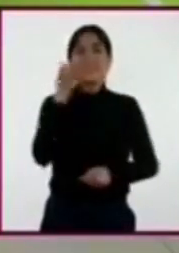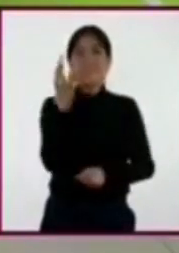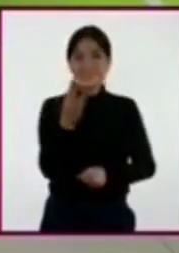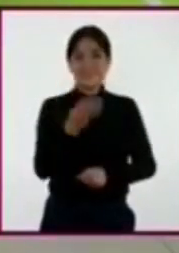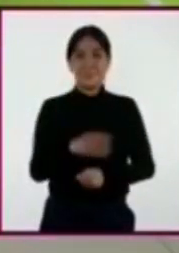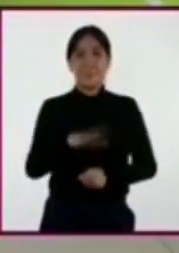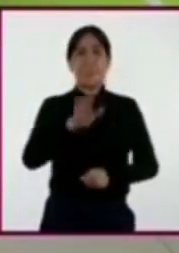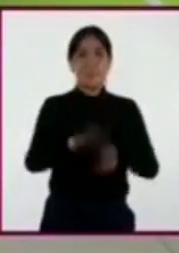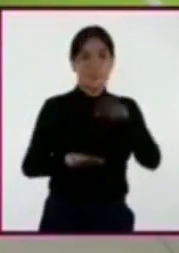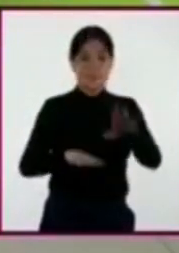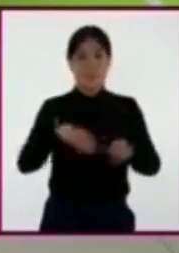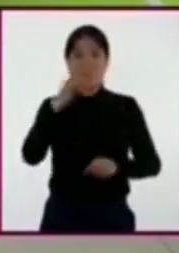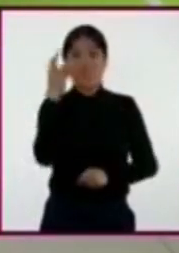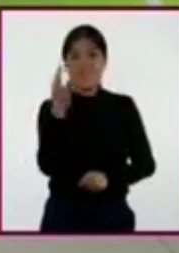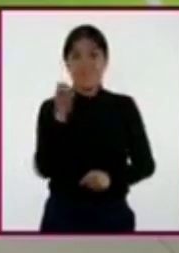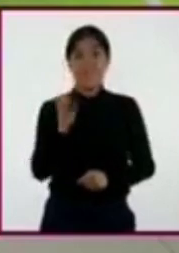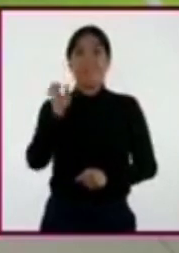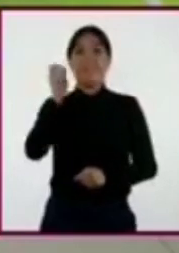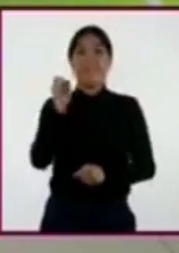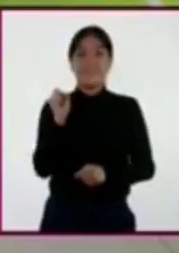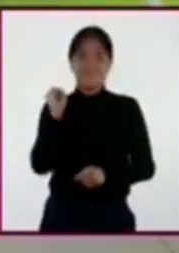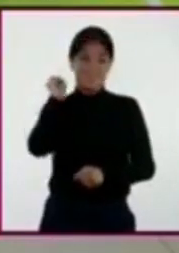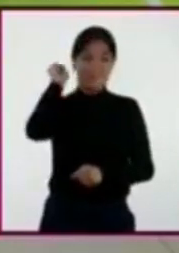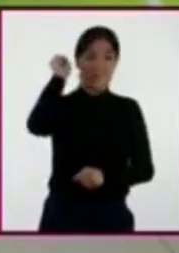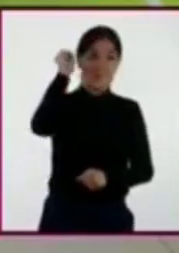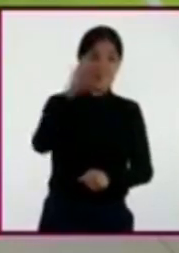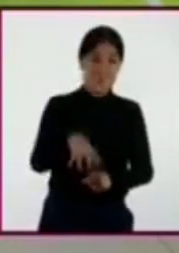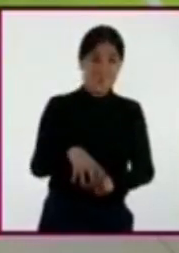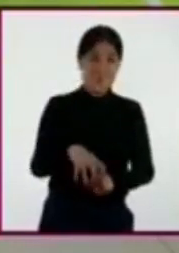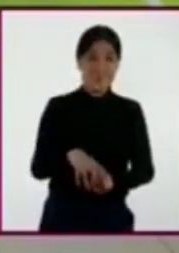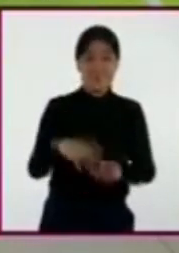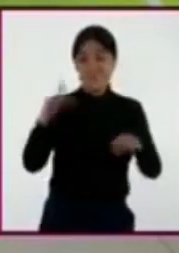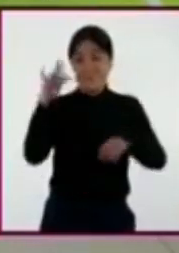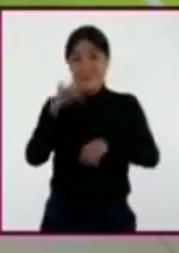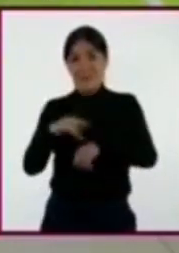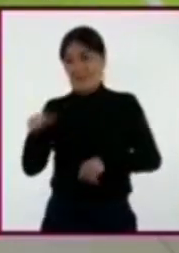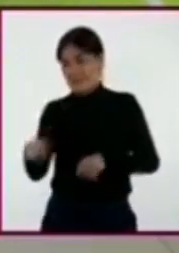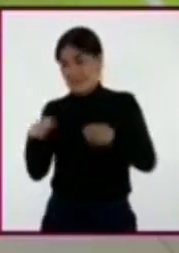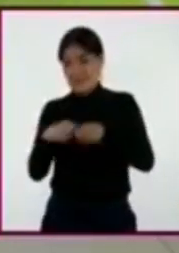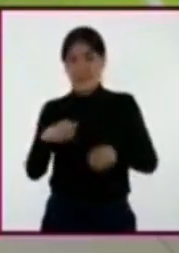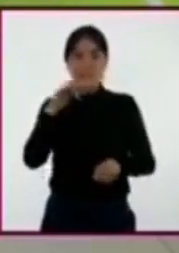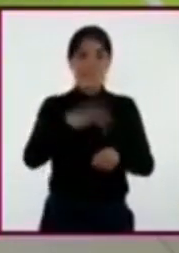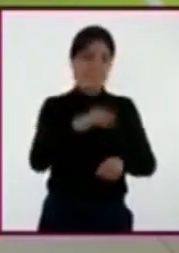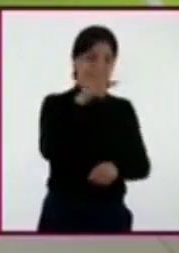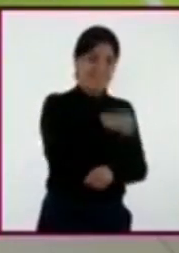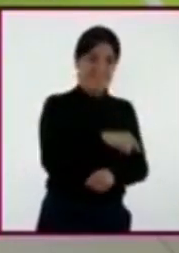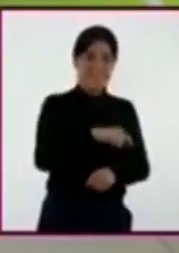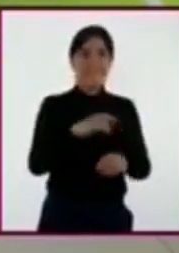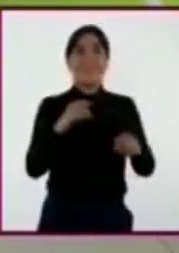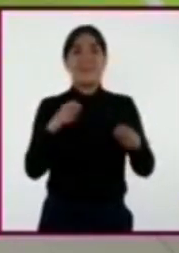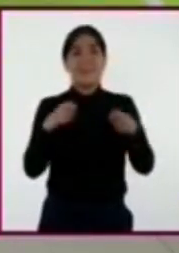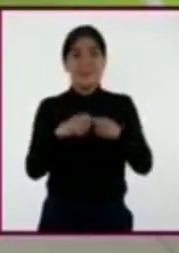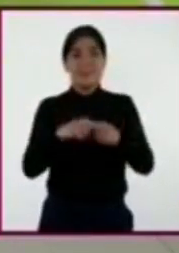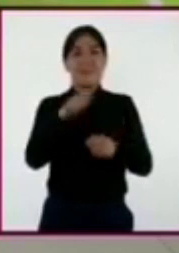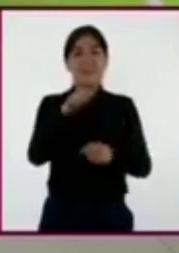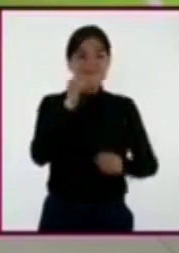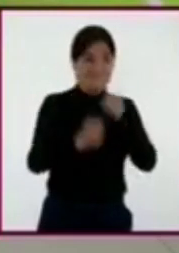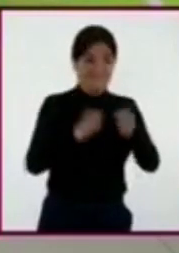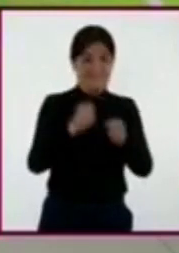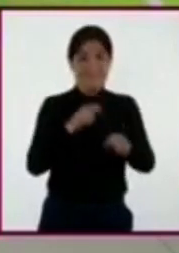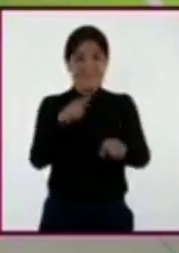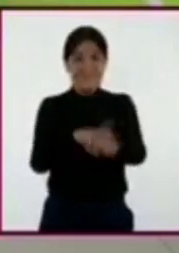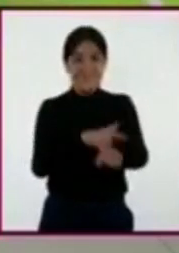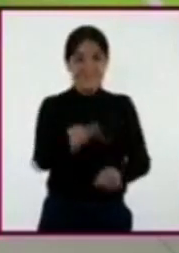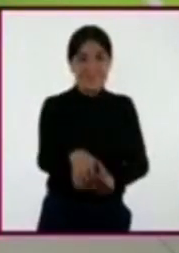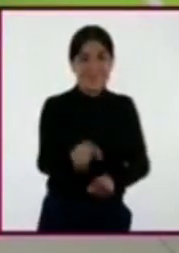Haces 1, 2, 3, lanzas al colador, tocas un tenis, tocas el otro, vas corriendo por tu calceta